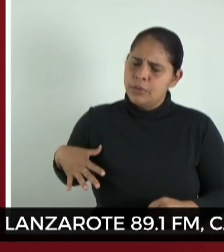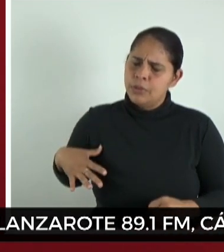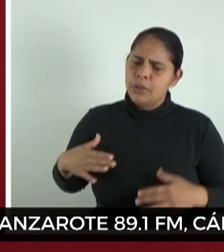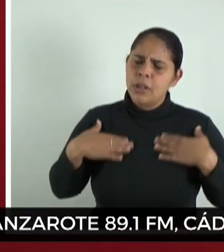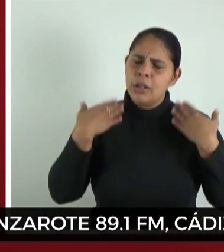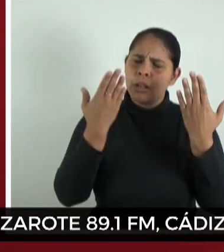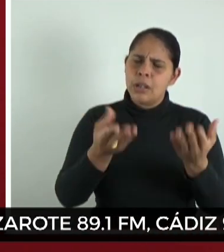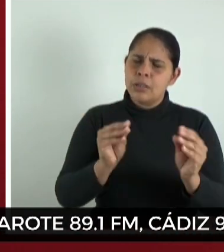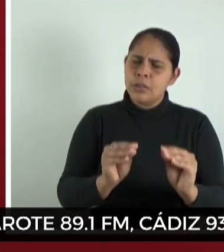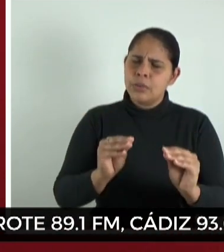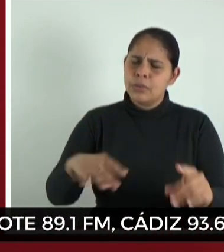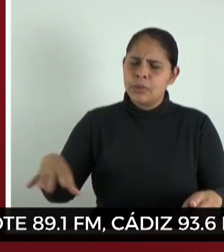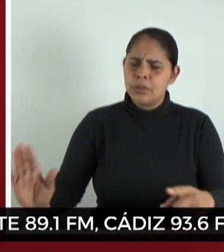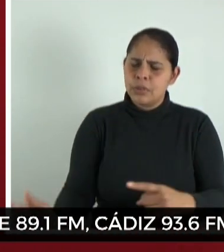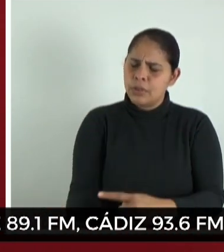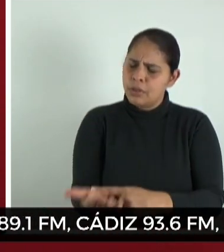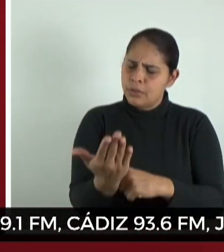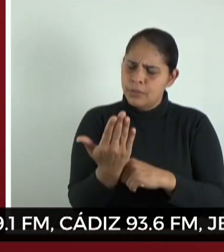demuestra tu gracia.